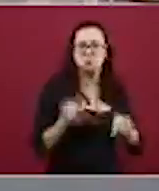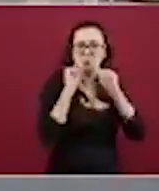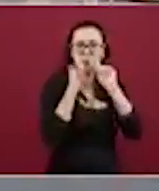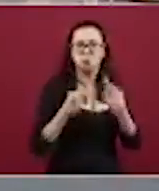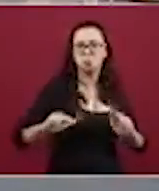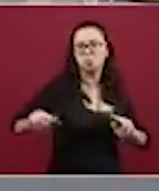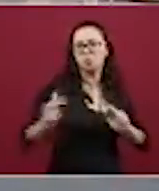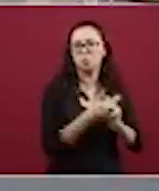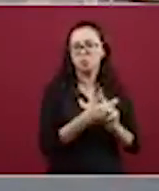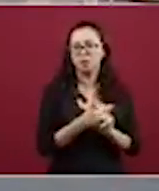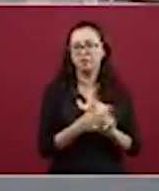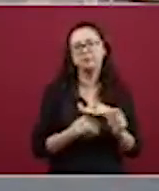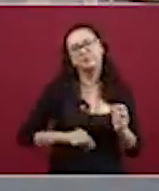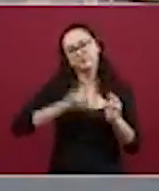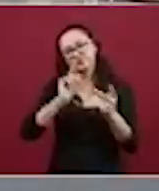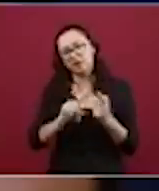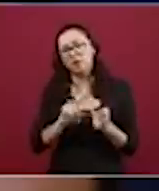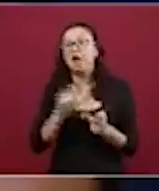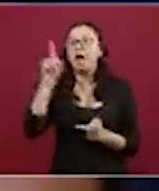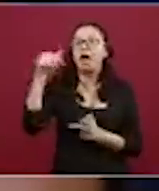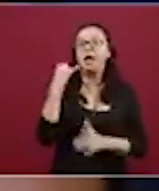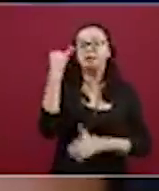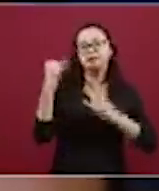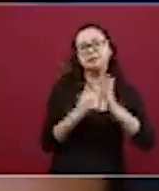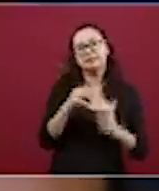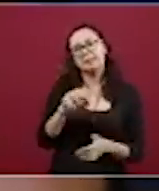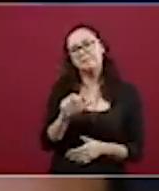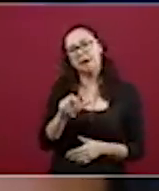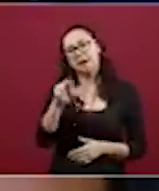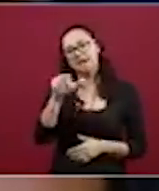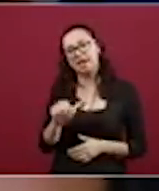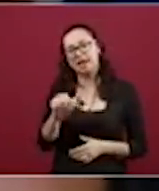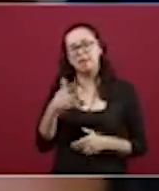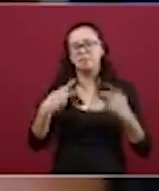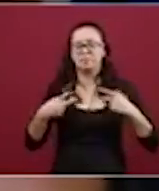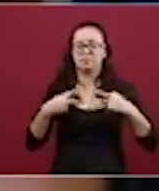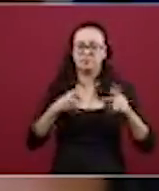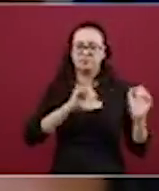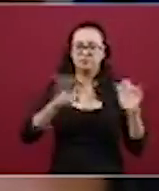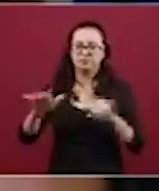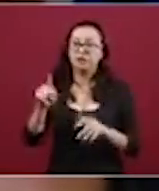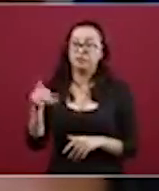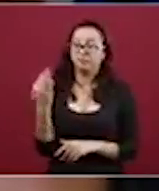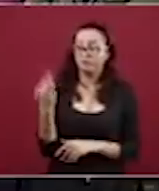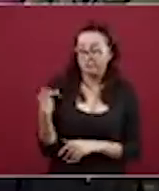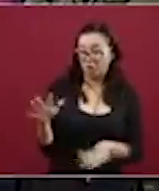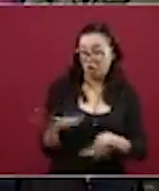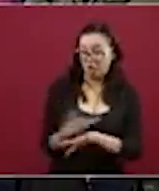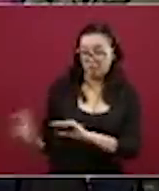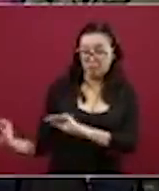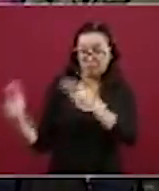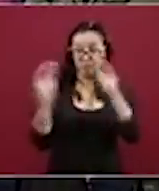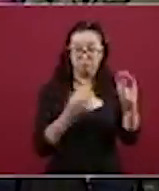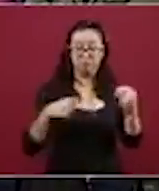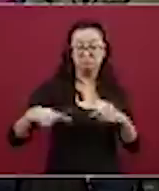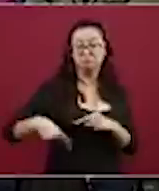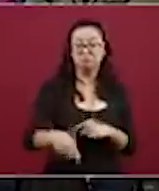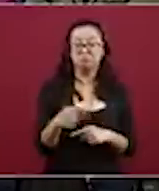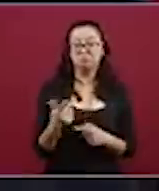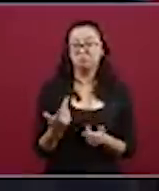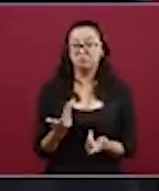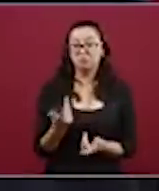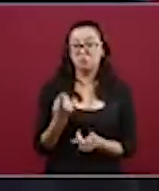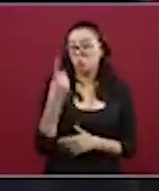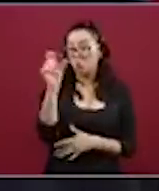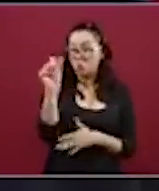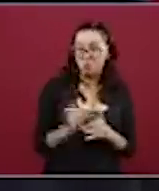en la visita a las Islas Marías, los trabajadores nos decían que les avisaron desde febrero que los iban a cambiar, pero ya va para un